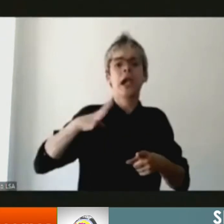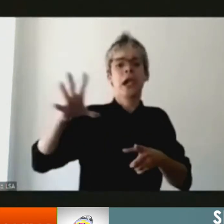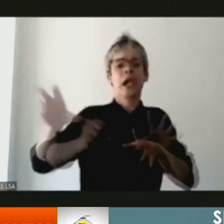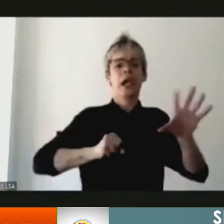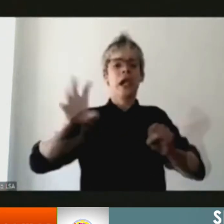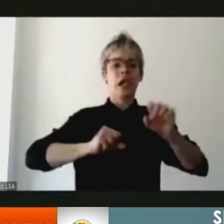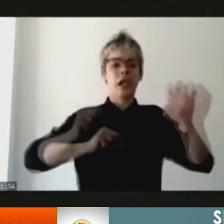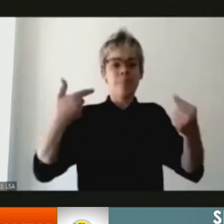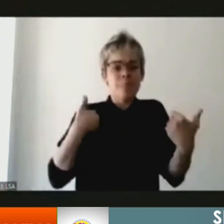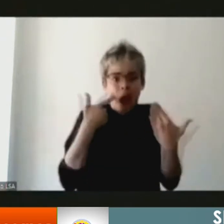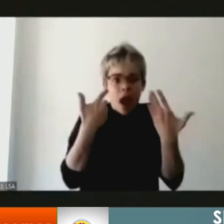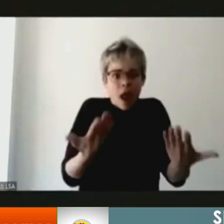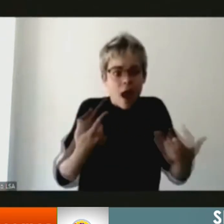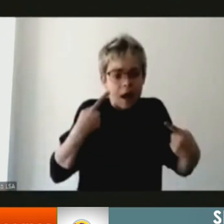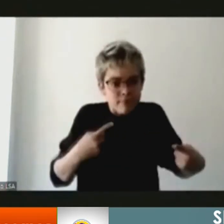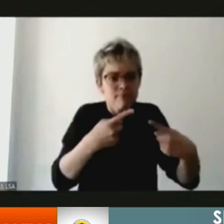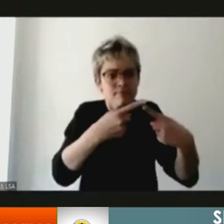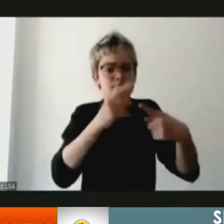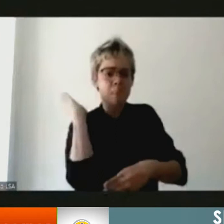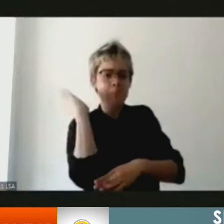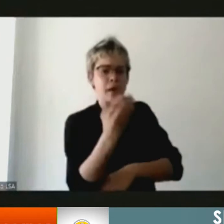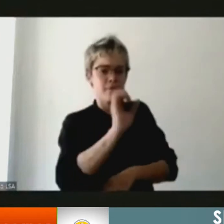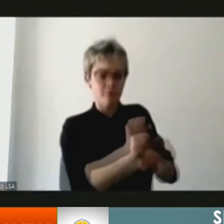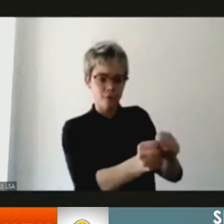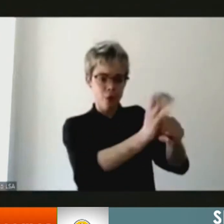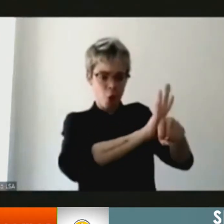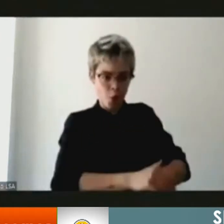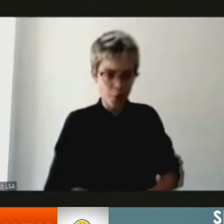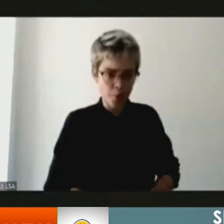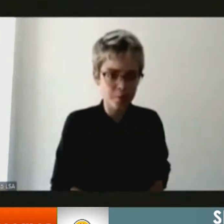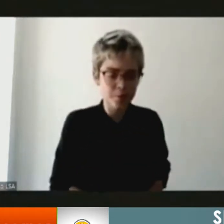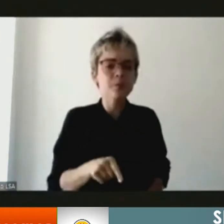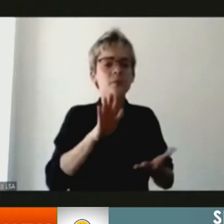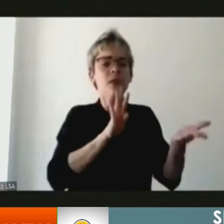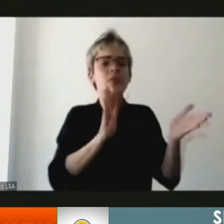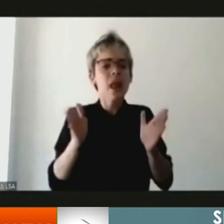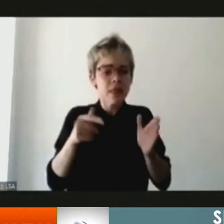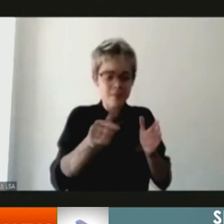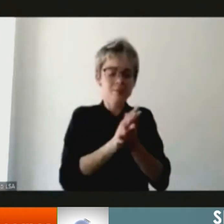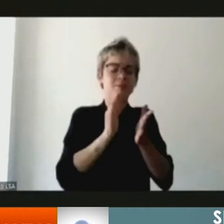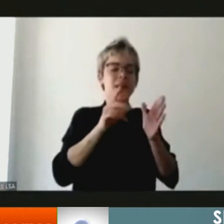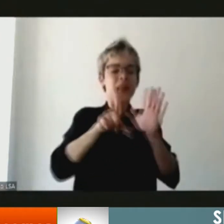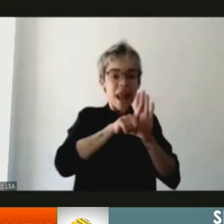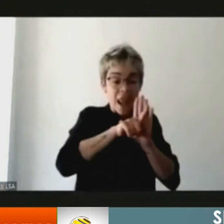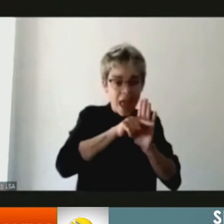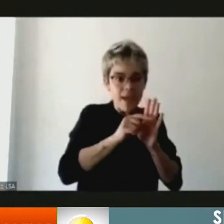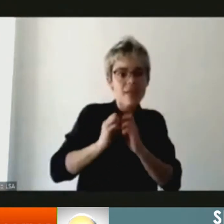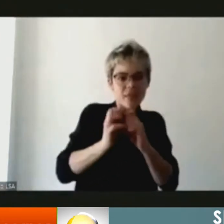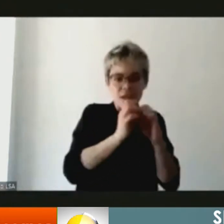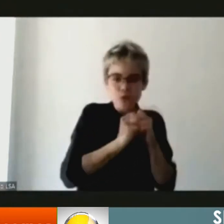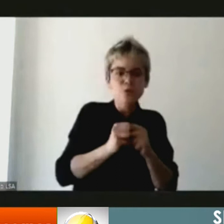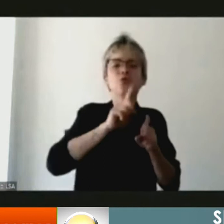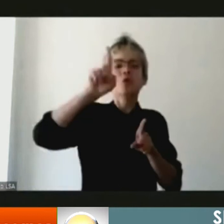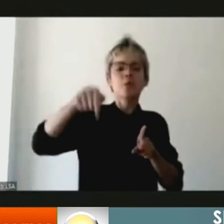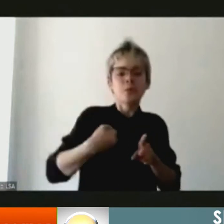hombres tienden a formar camarillas y cuando hay una mujer se rompen. se rompen. No sé por qué razón, pero se rompen. Y esto es